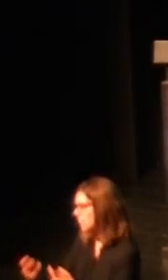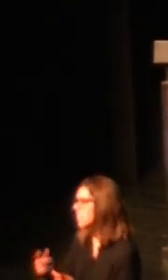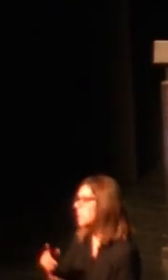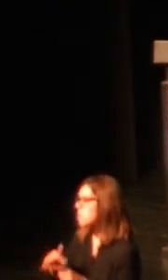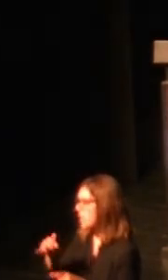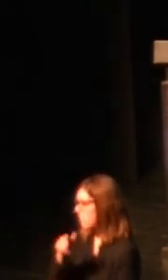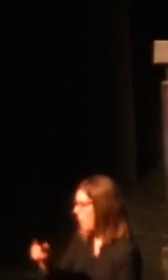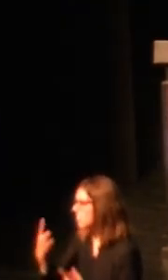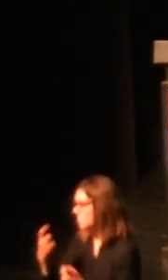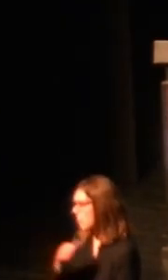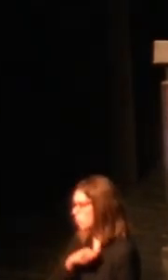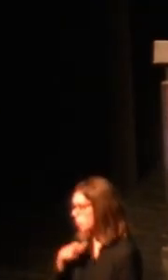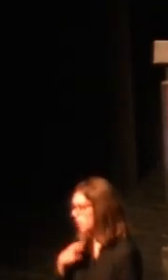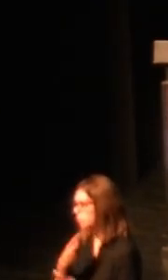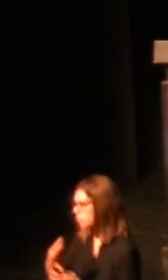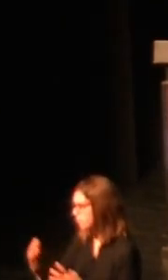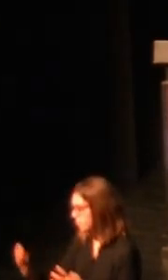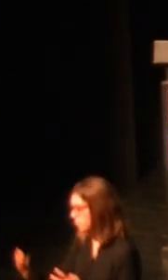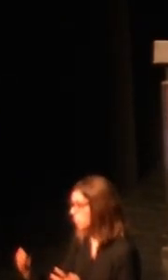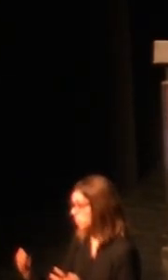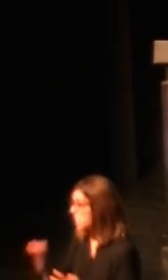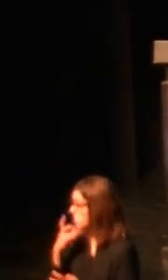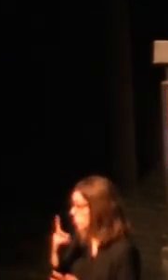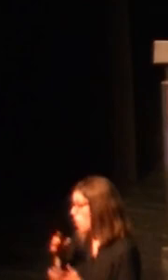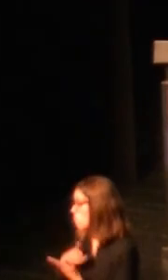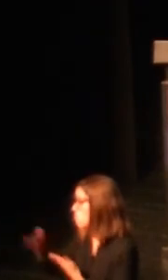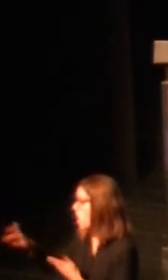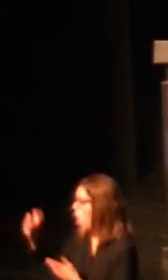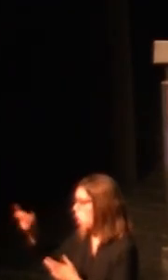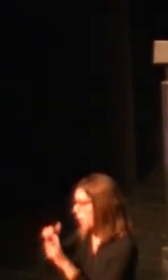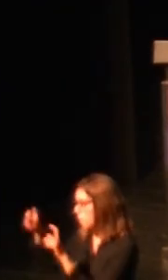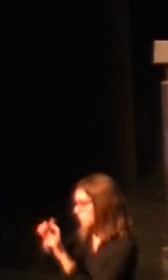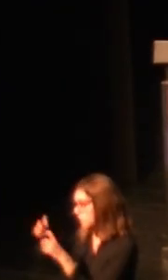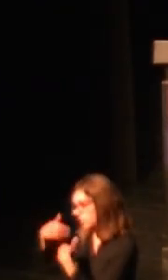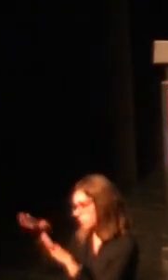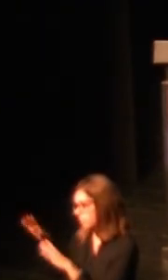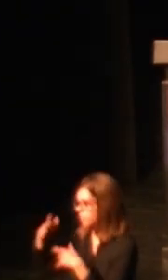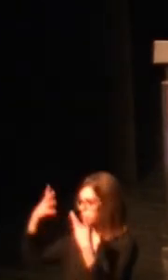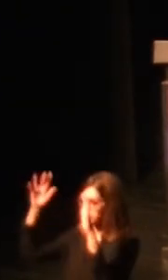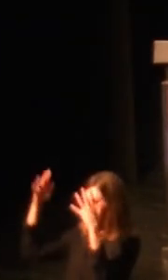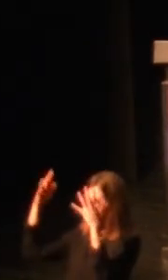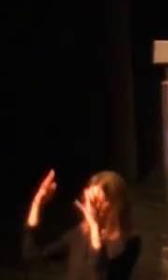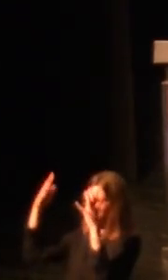no, de verdad, hay otros muchos sitios en los que poder trabajar. Muchas gracias.